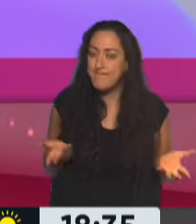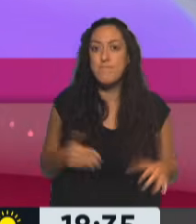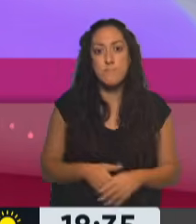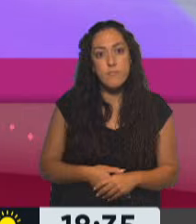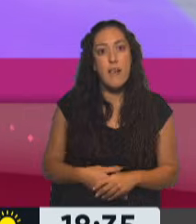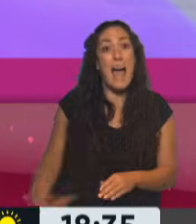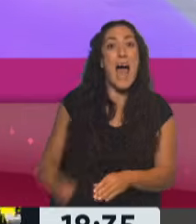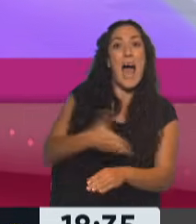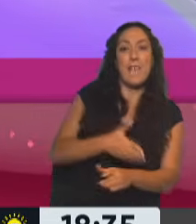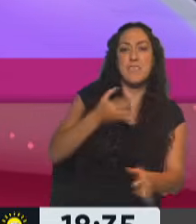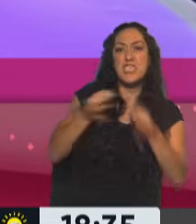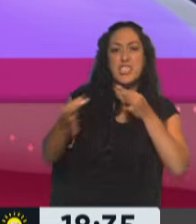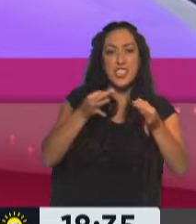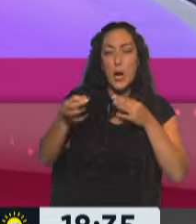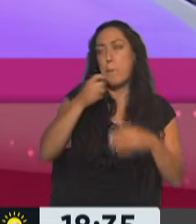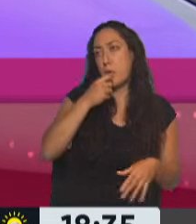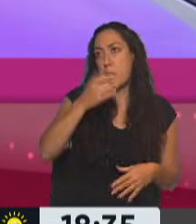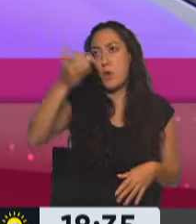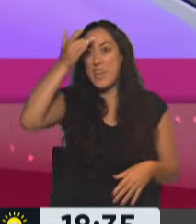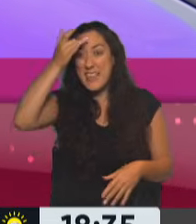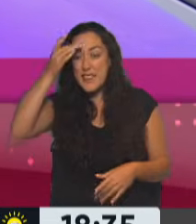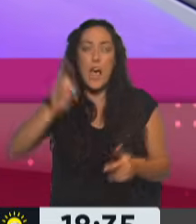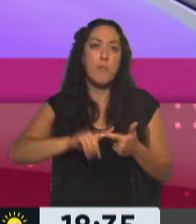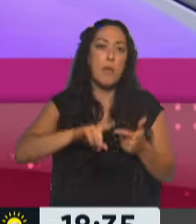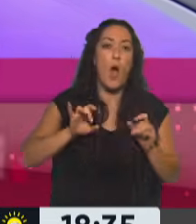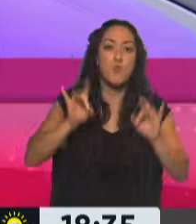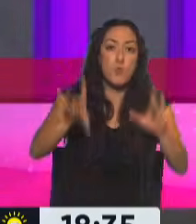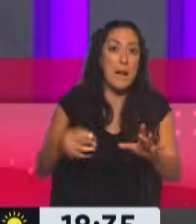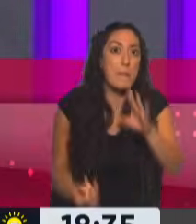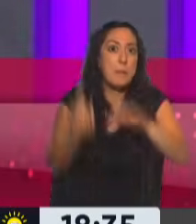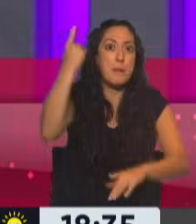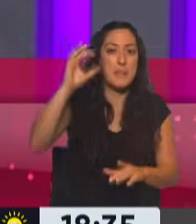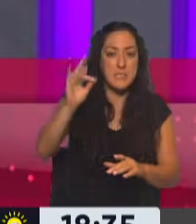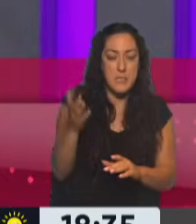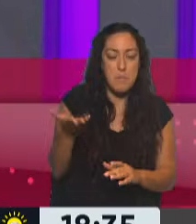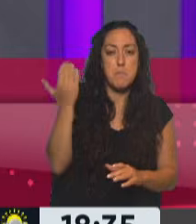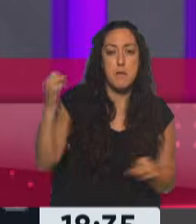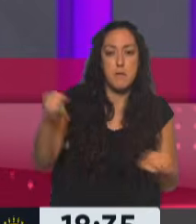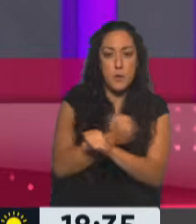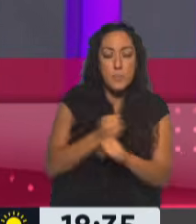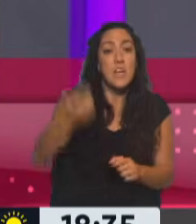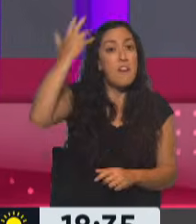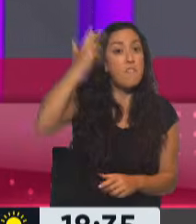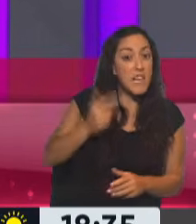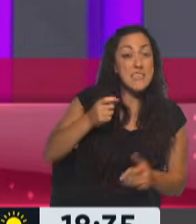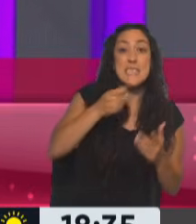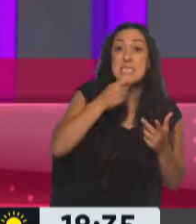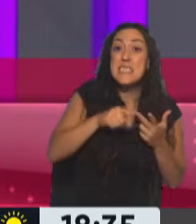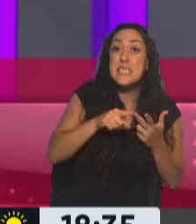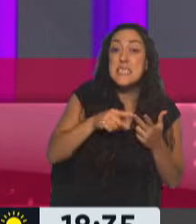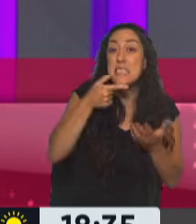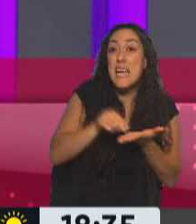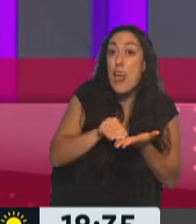del aire, mencionaste el caso de India, hablábamos del caso de Australia, que fue el primero en diciembre. ¿Crees que el caso francés, en caso de que lo apruebe el